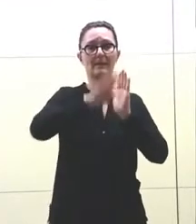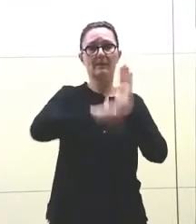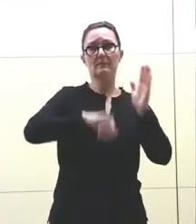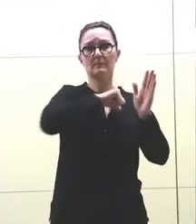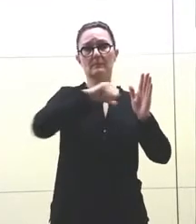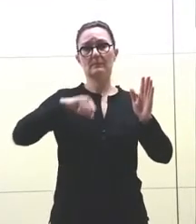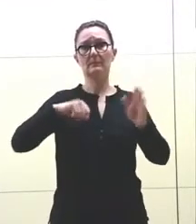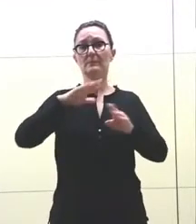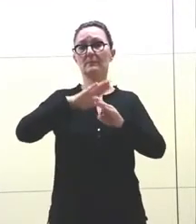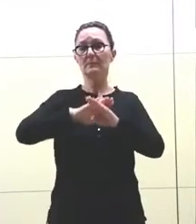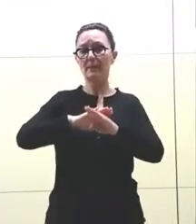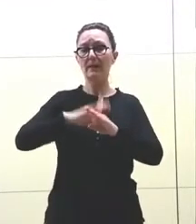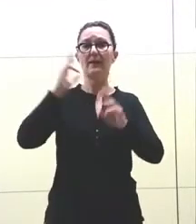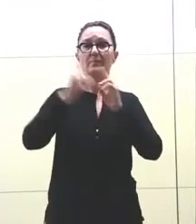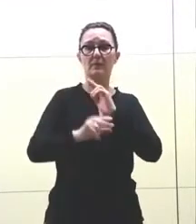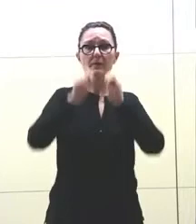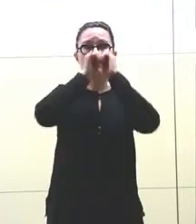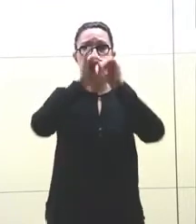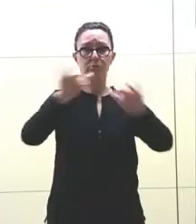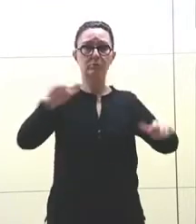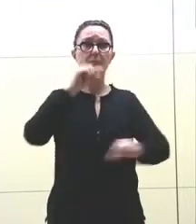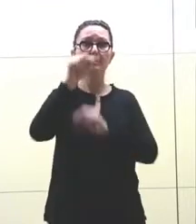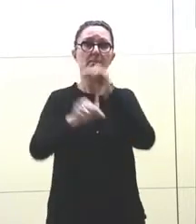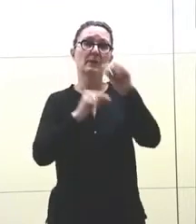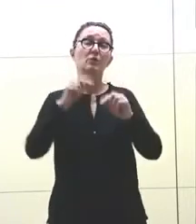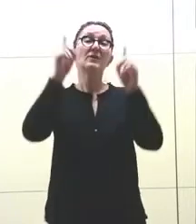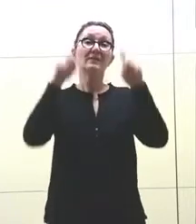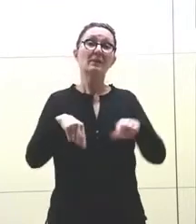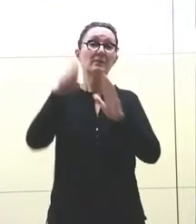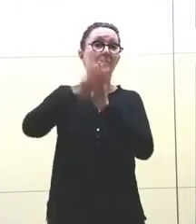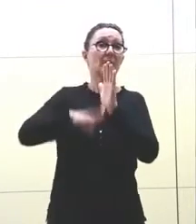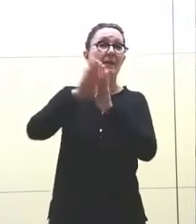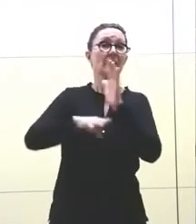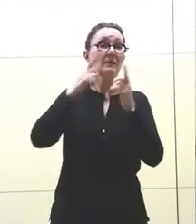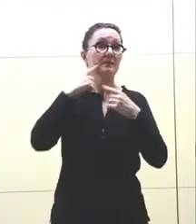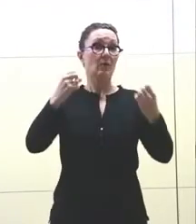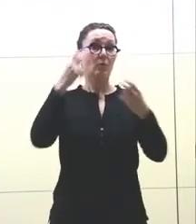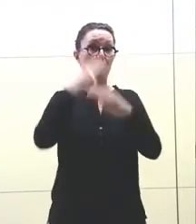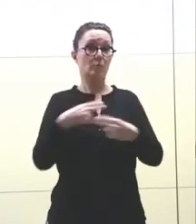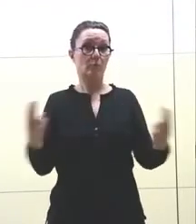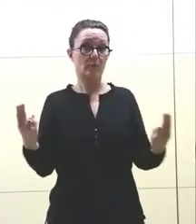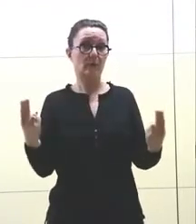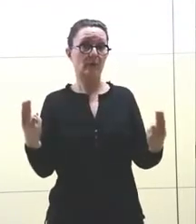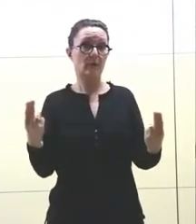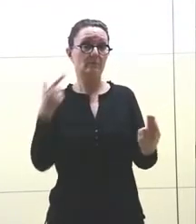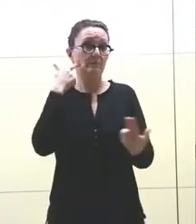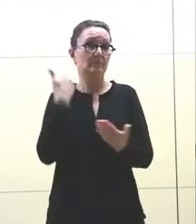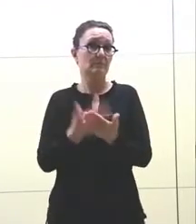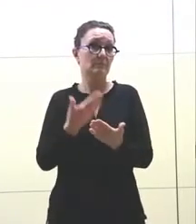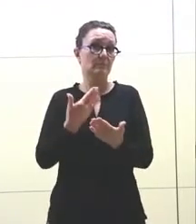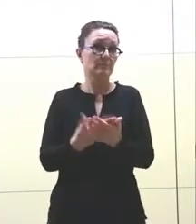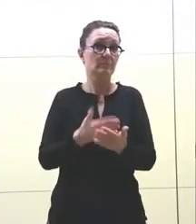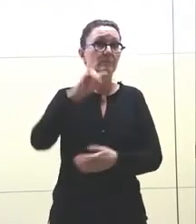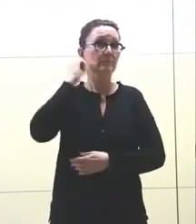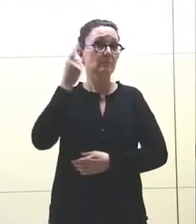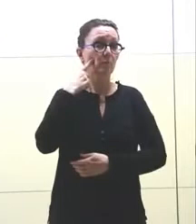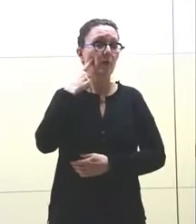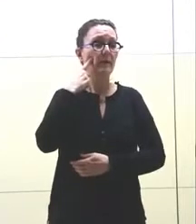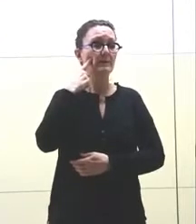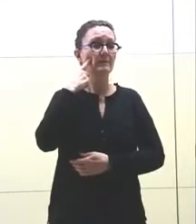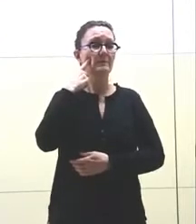la mitigación de la propagación del virus y las medidas de salud pública, como pruebas diagnósticas, rastreo de